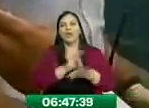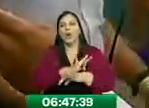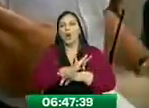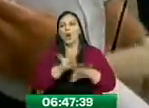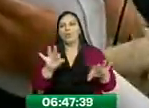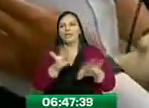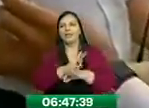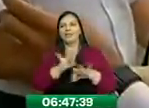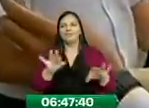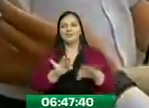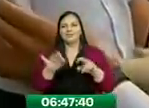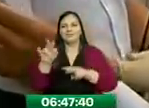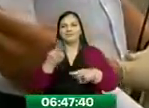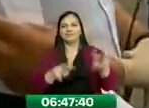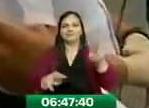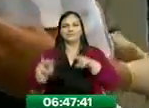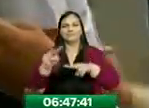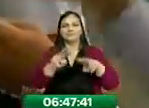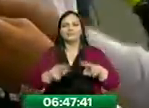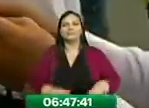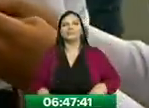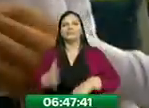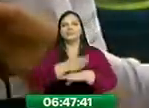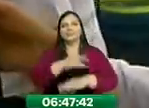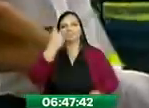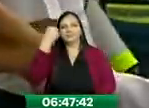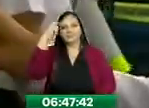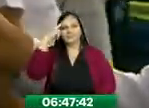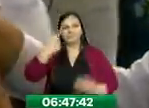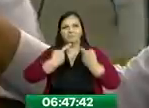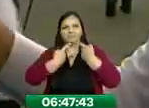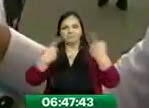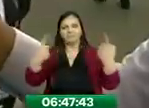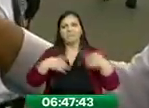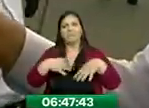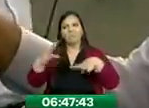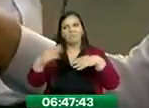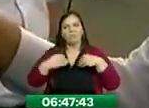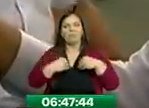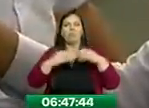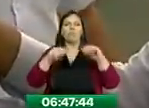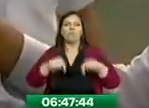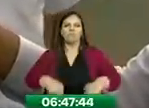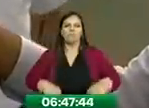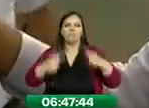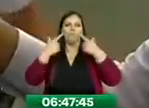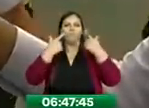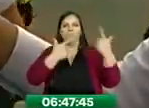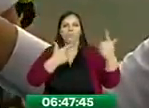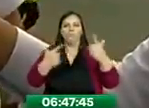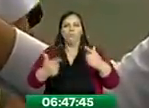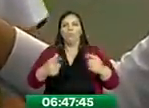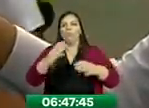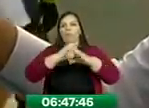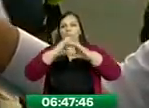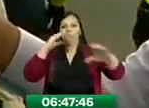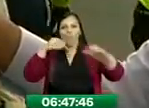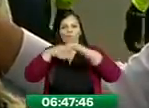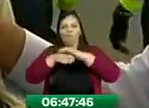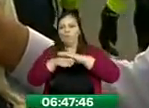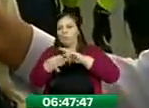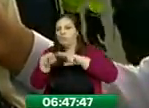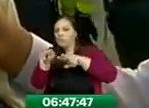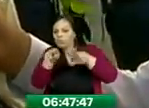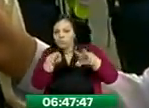se está establecido ya por el gobierno nacional. Y nosotros, nuestros agentes, pues lo que hacen es subir al vehículo y verifican de que el vehículo